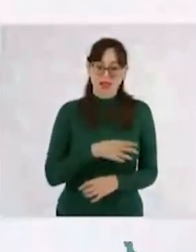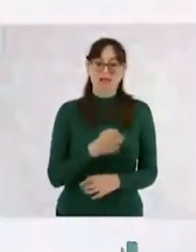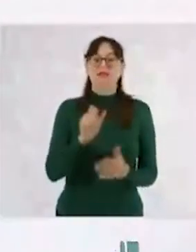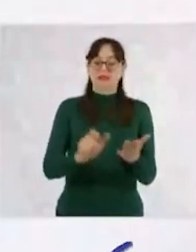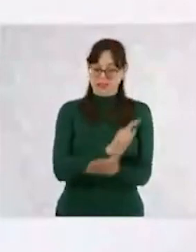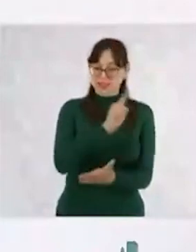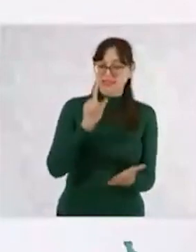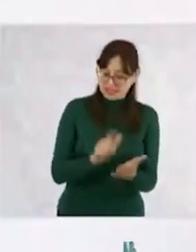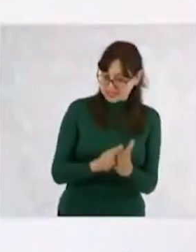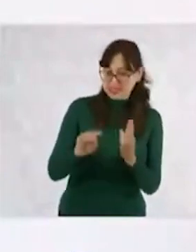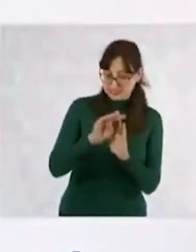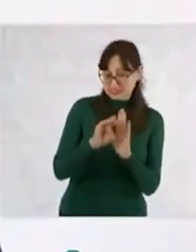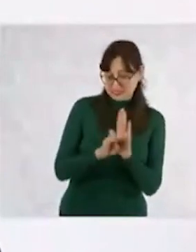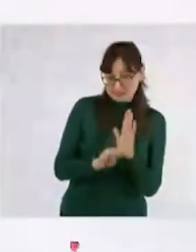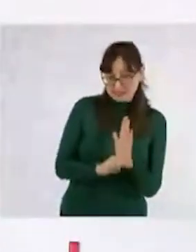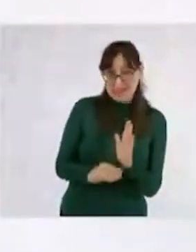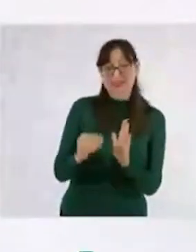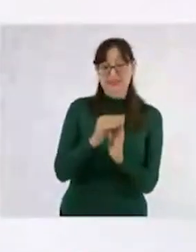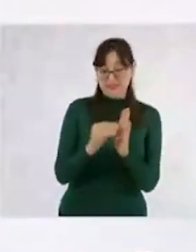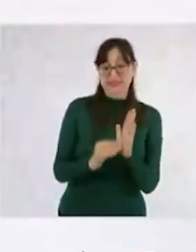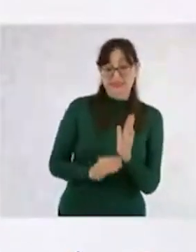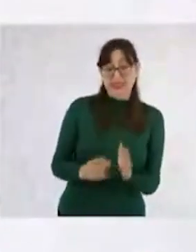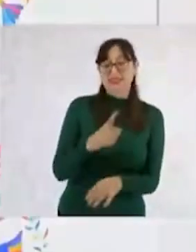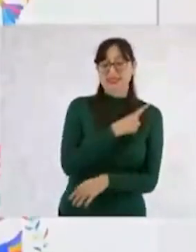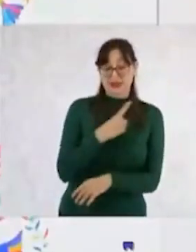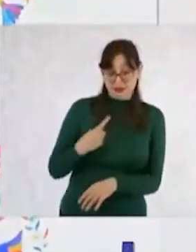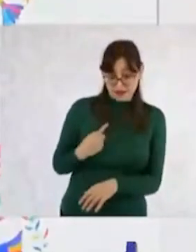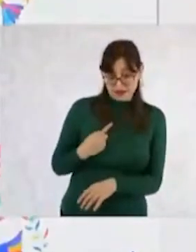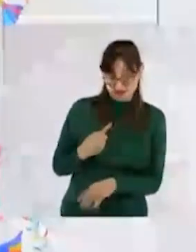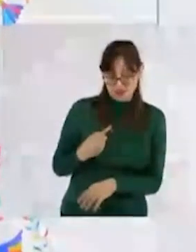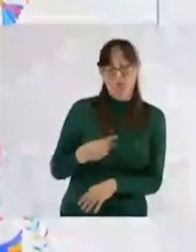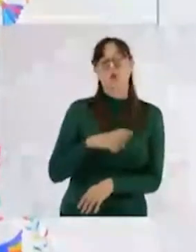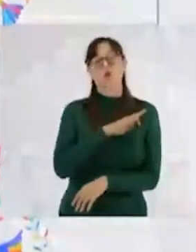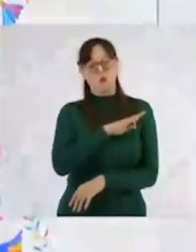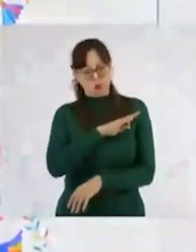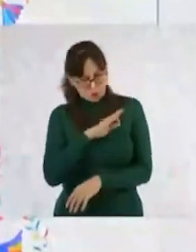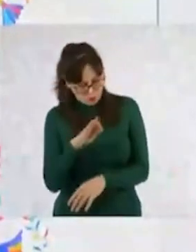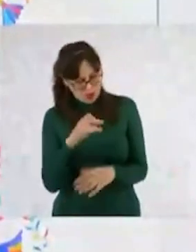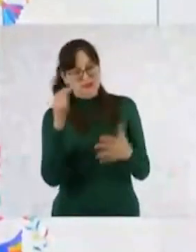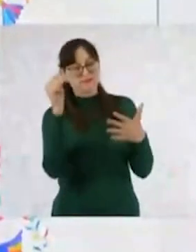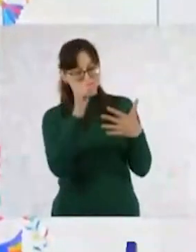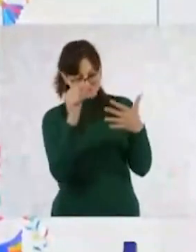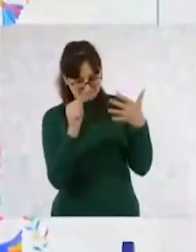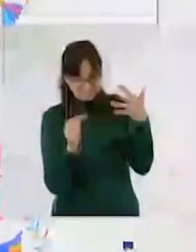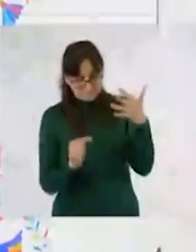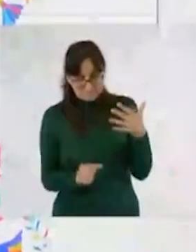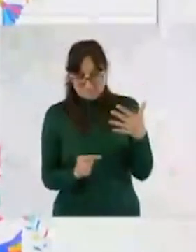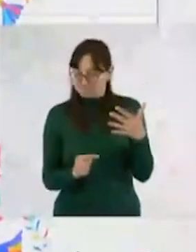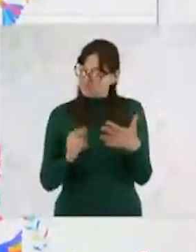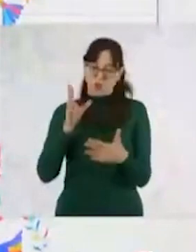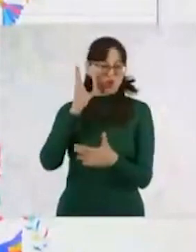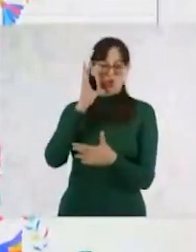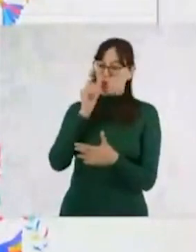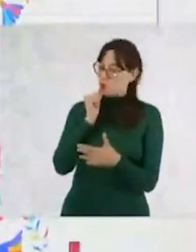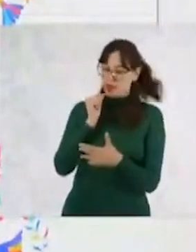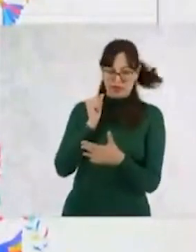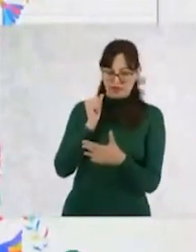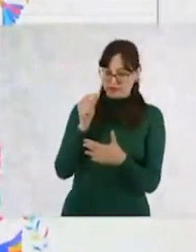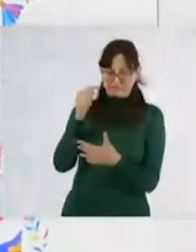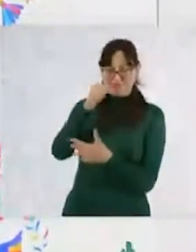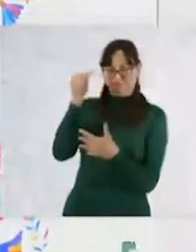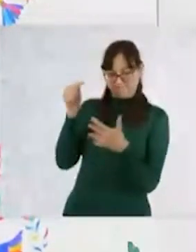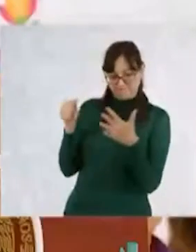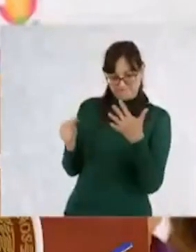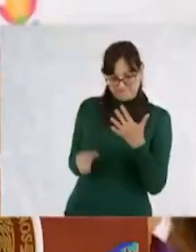poder mantenerse Sólido y es que la presidenta también acotó que hay una buena relación con otros países y este empresario a Cota que china se está